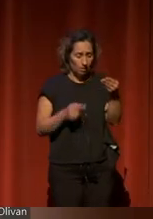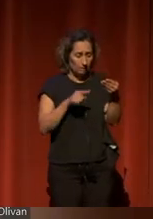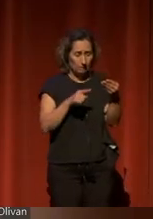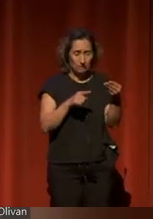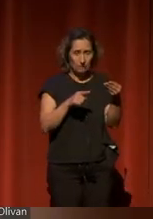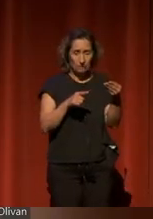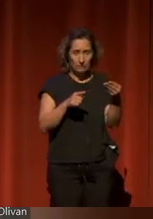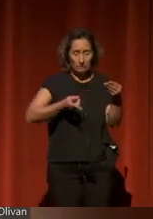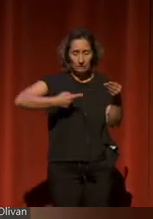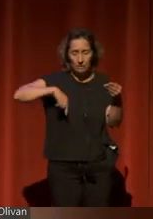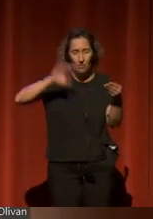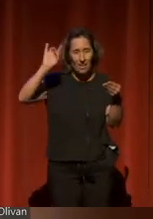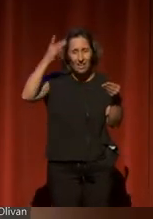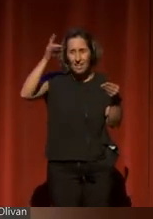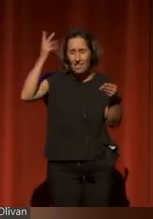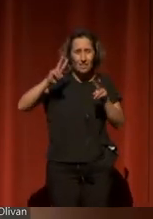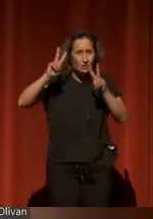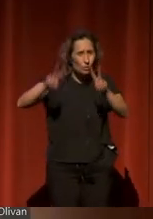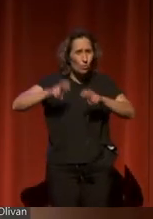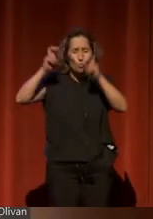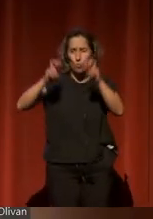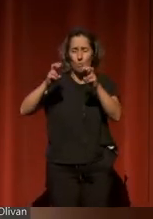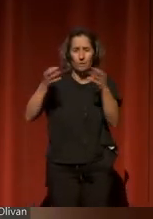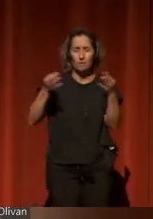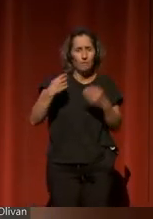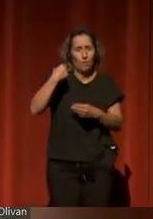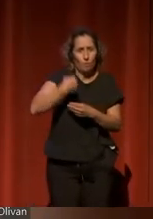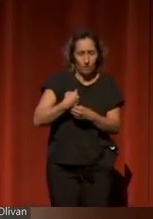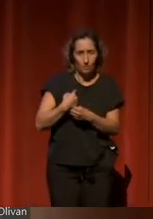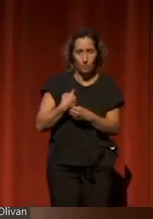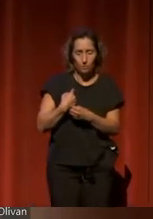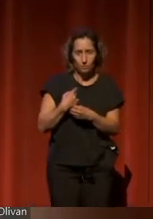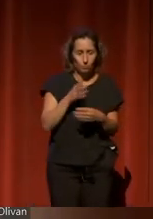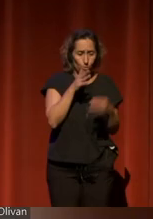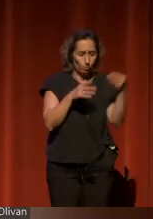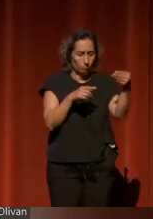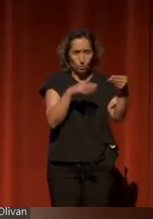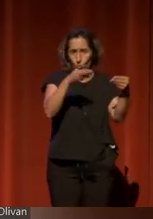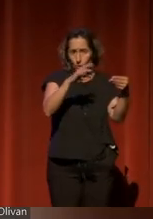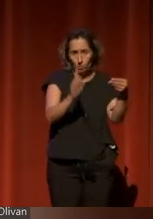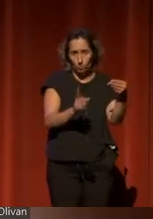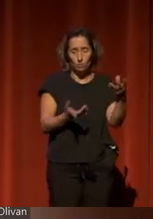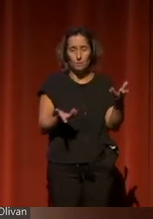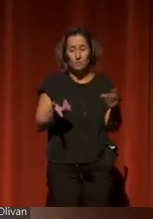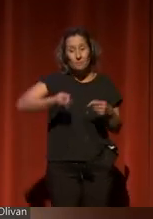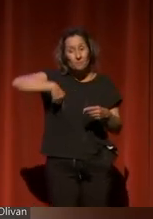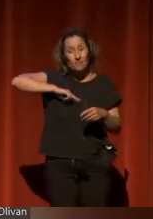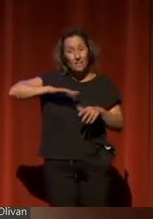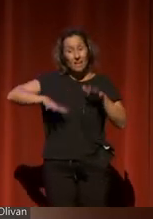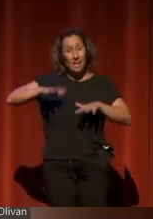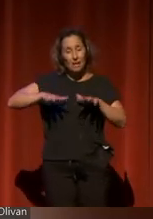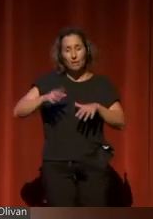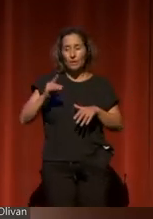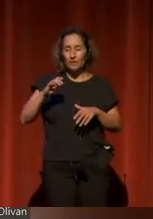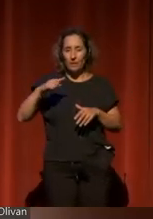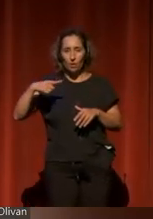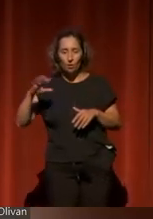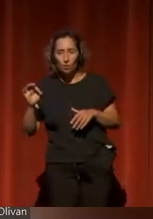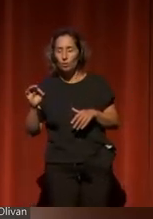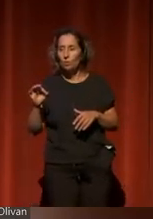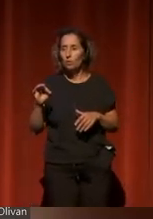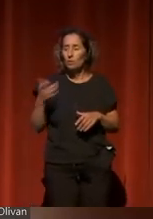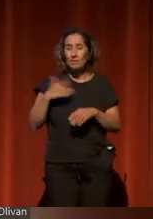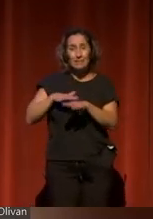a ser especialmente creativos innovadores y por lo tanto creemos algunos y y Diego y la gente